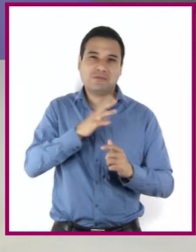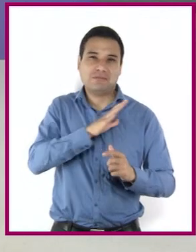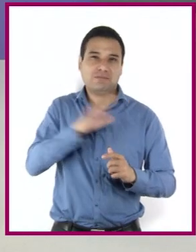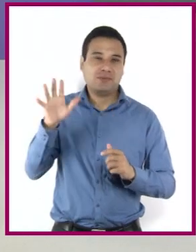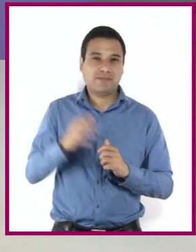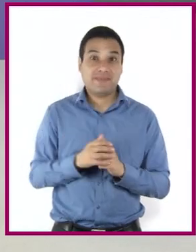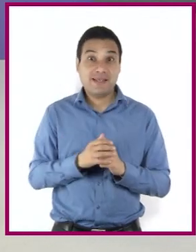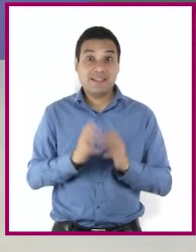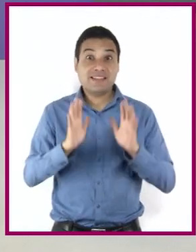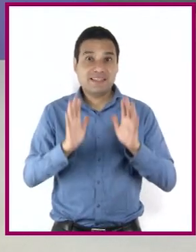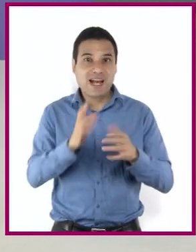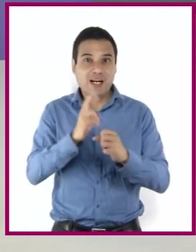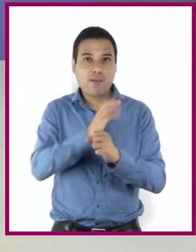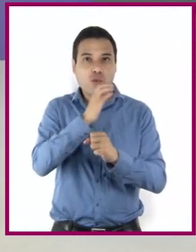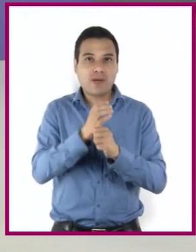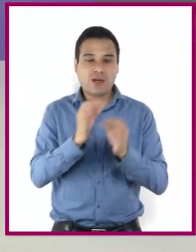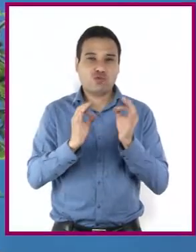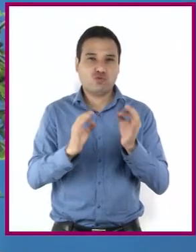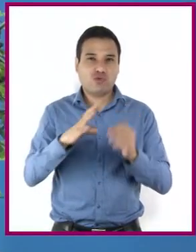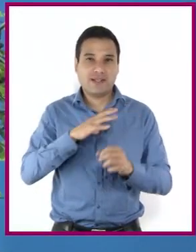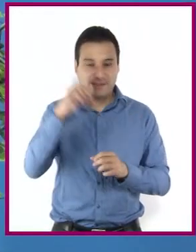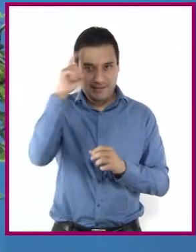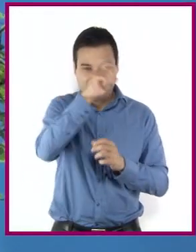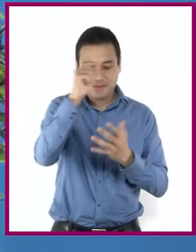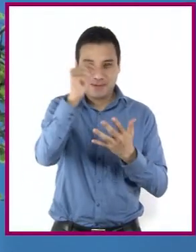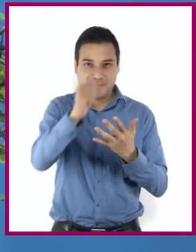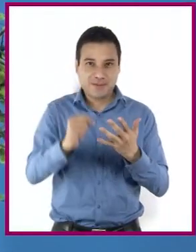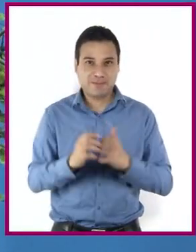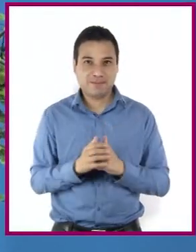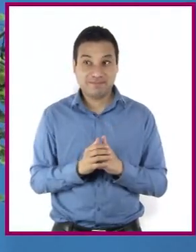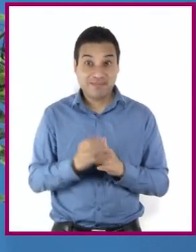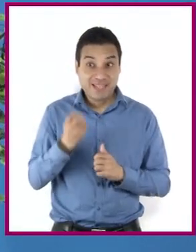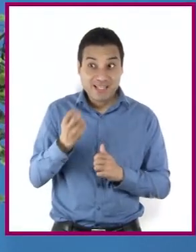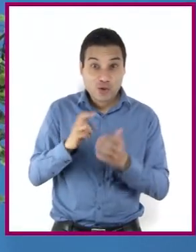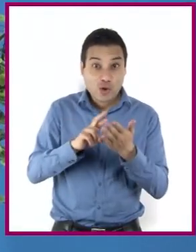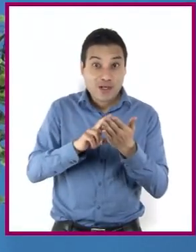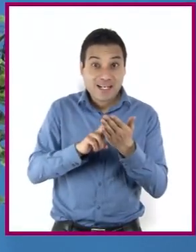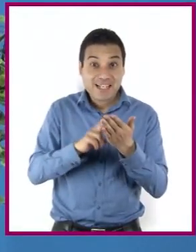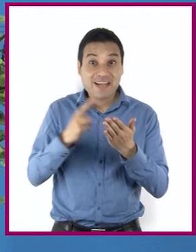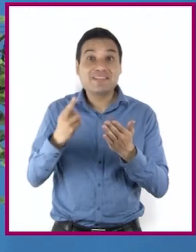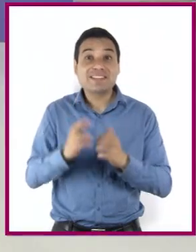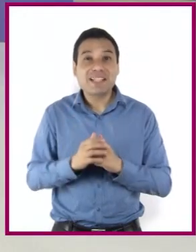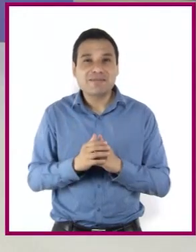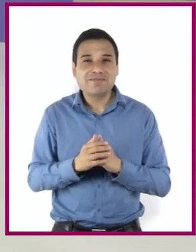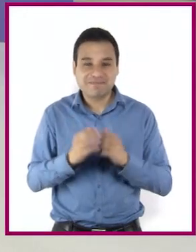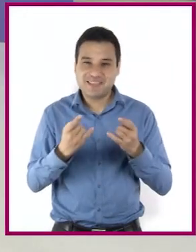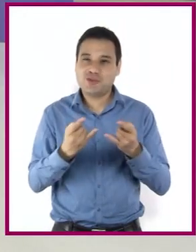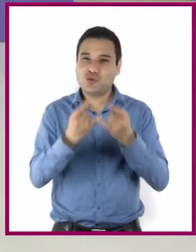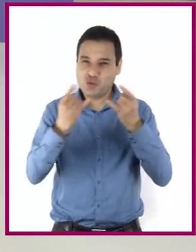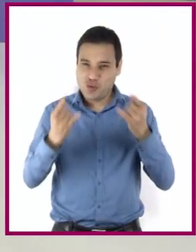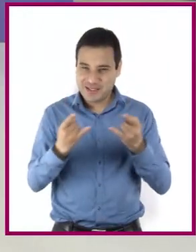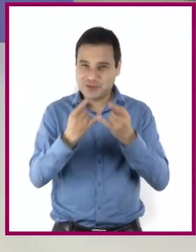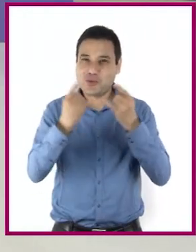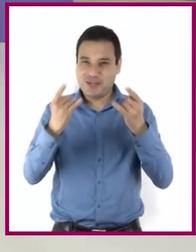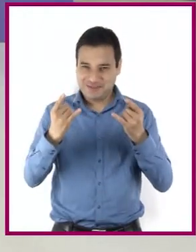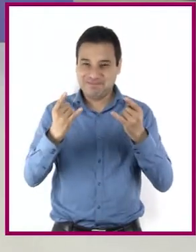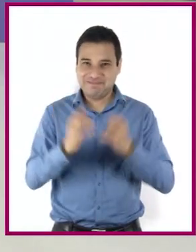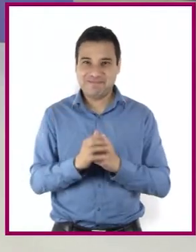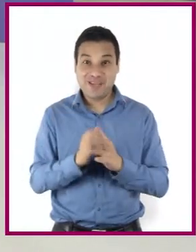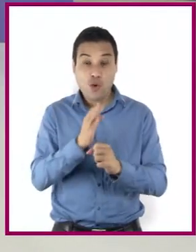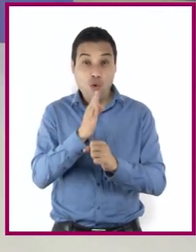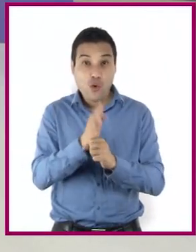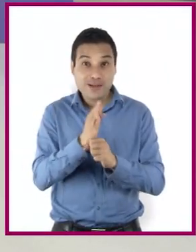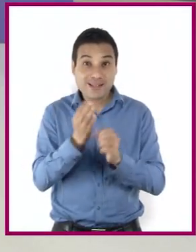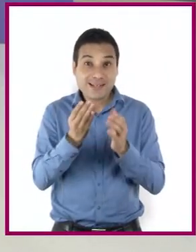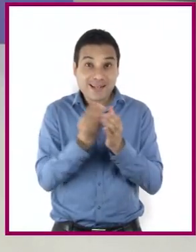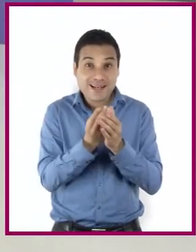restauró, nuevos desafíos para el país. Esto y más en la revista histórica Recorrido por el Pasado. A lo largo de esta emisión contaremos